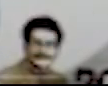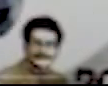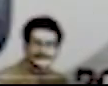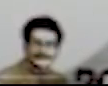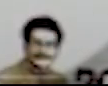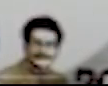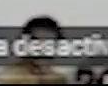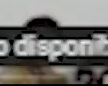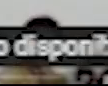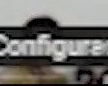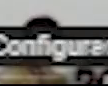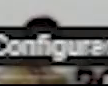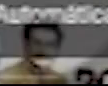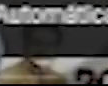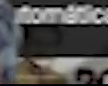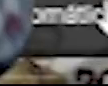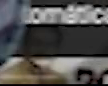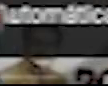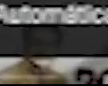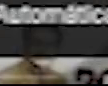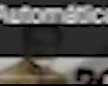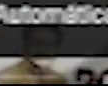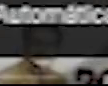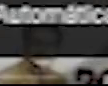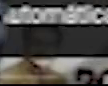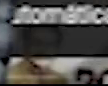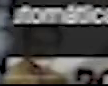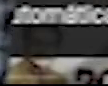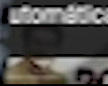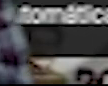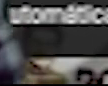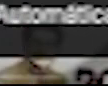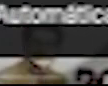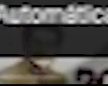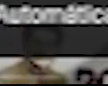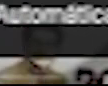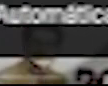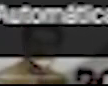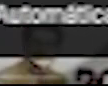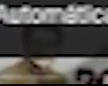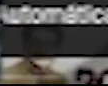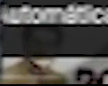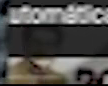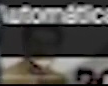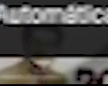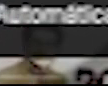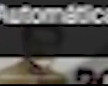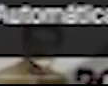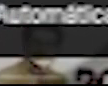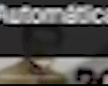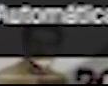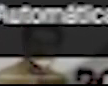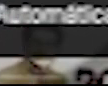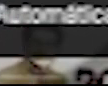beneficie a la afición mexicana. Escuchemos qué fue lo que se denunció el día de hoy, en la mañanera, y qué